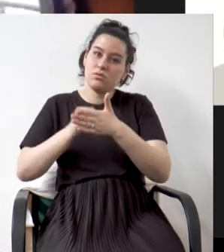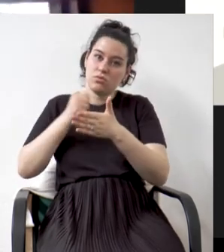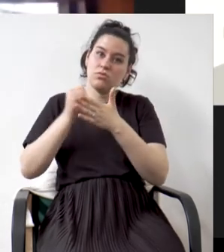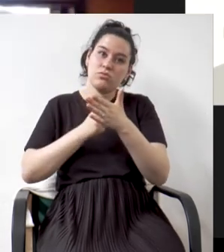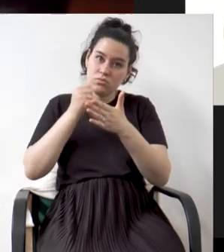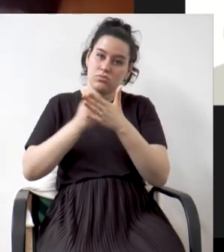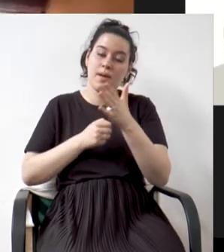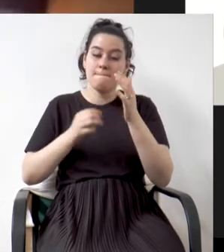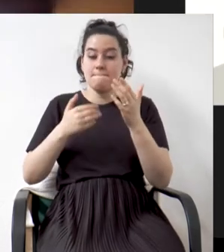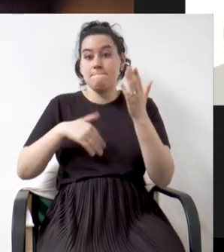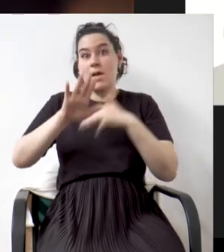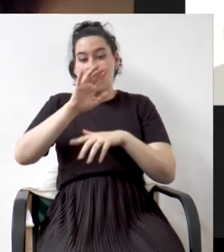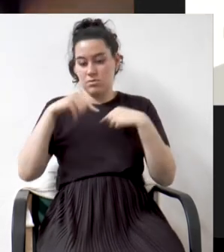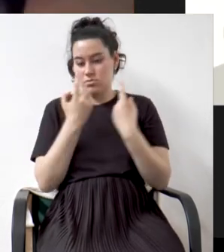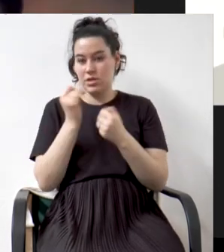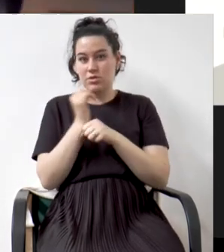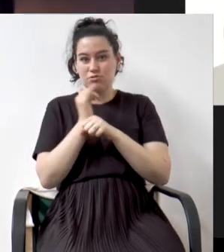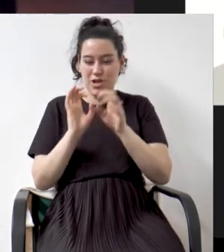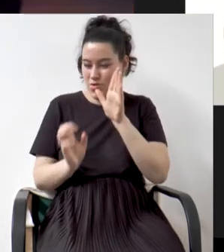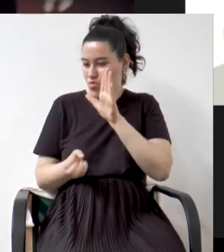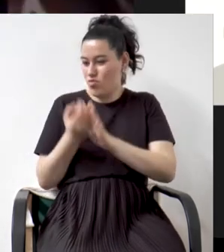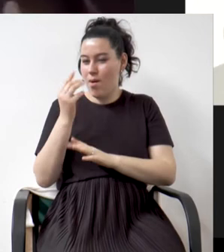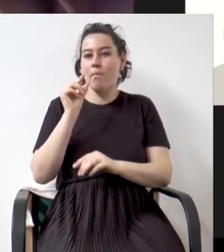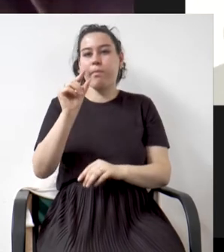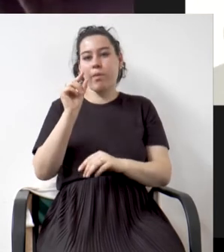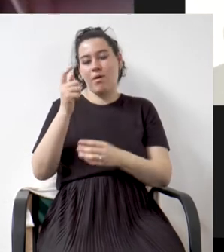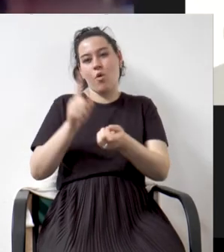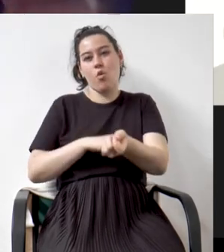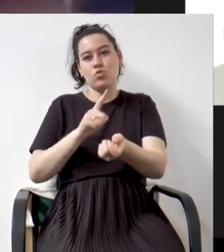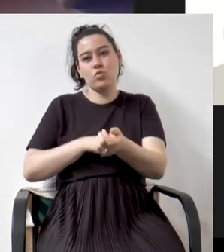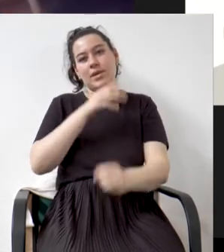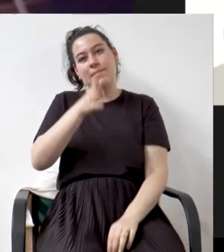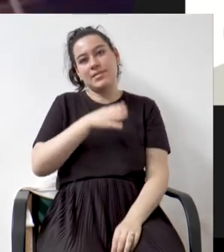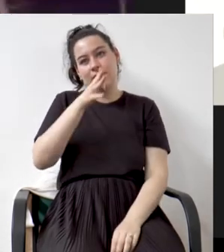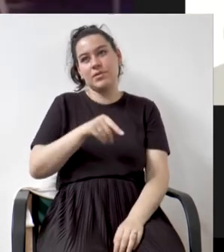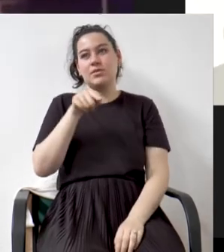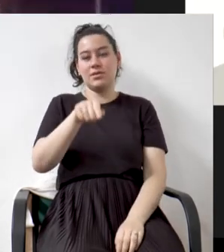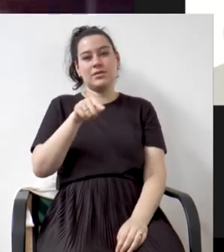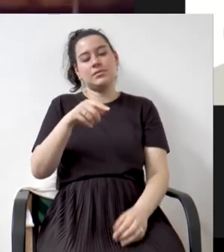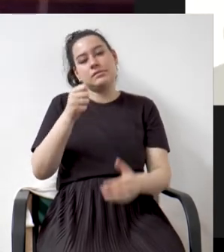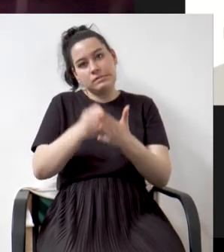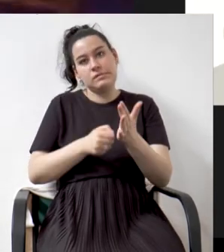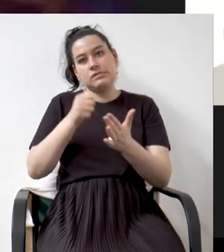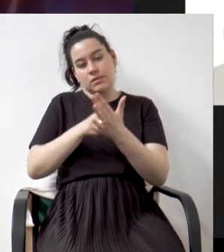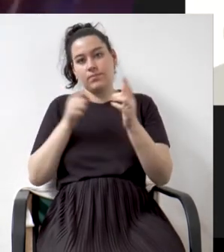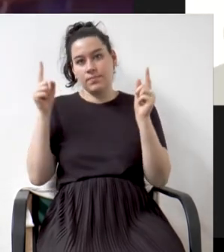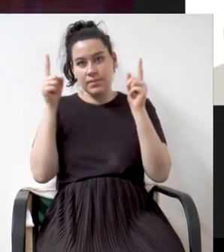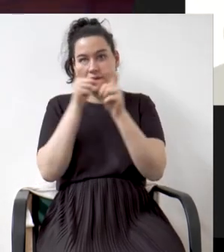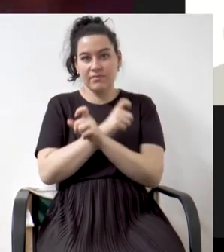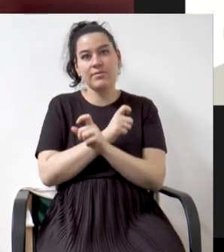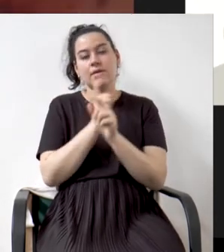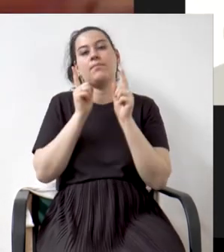con instituciones que son nuevas o que tienen poca cultura de participación. Es el camino tedioso, es el camino